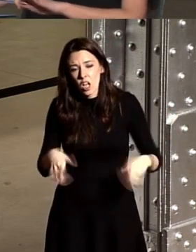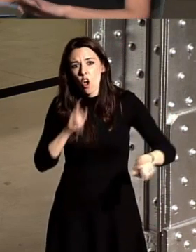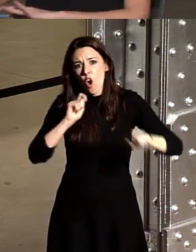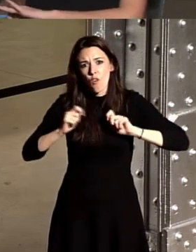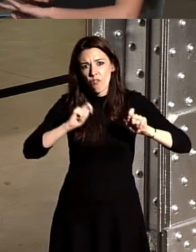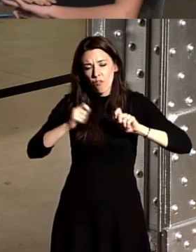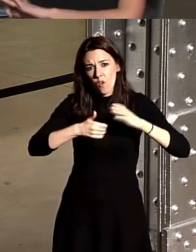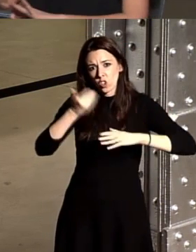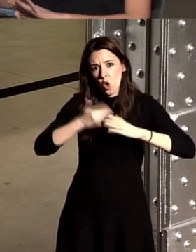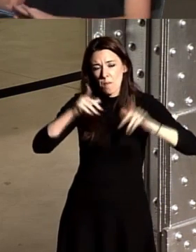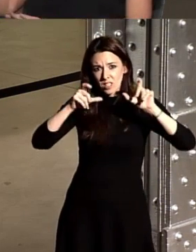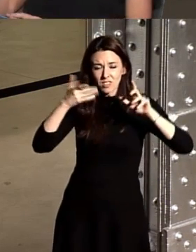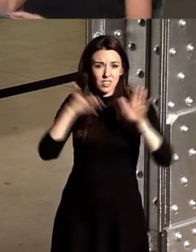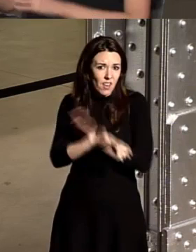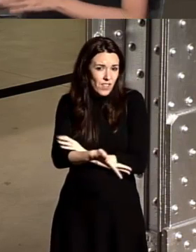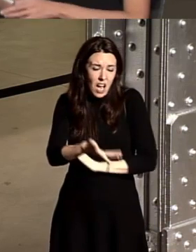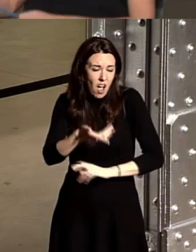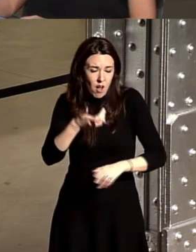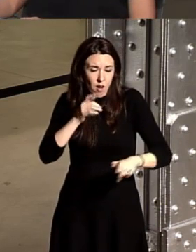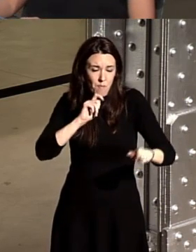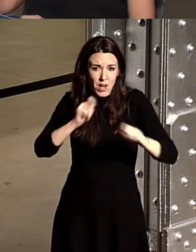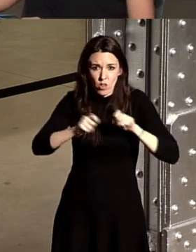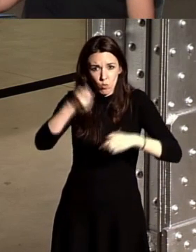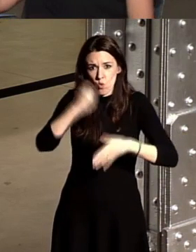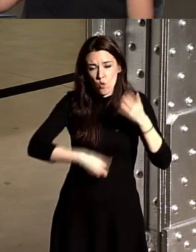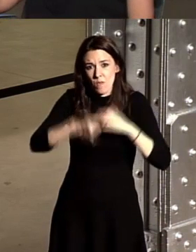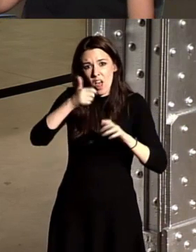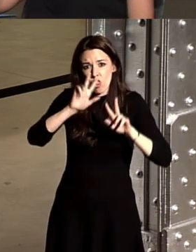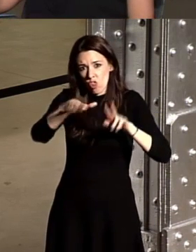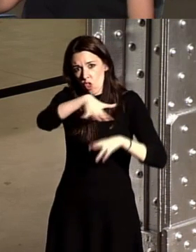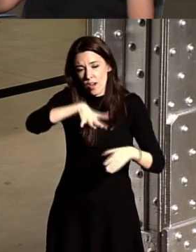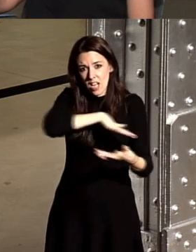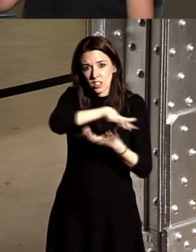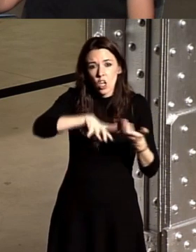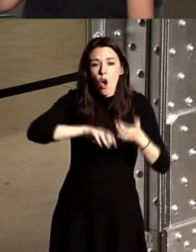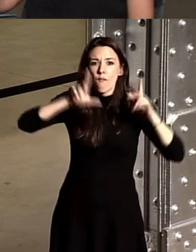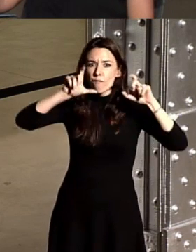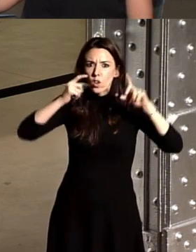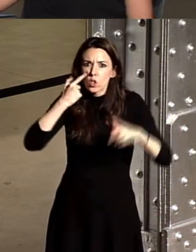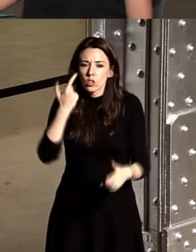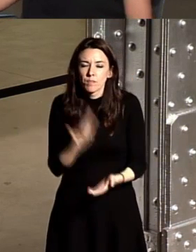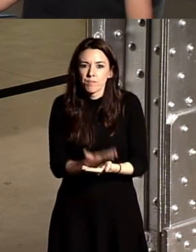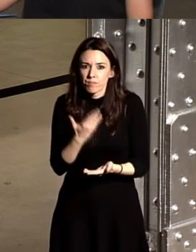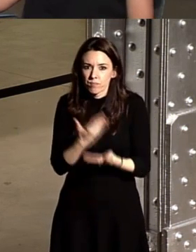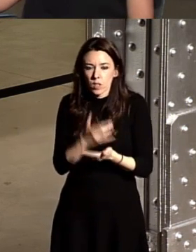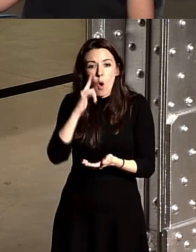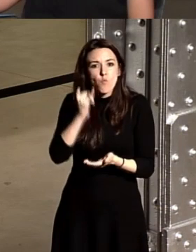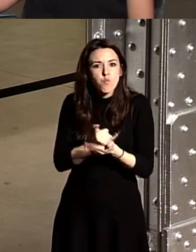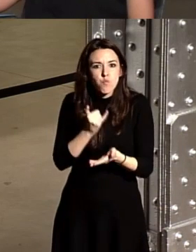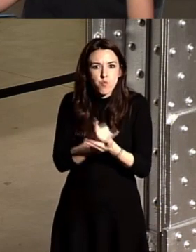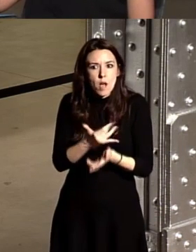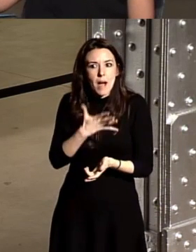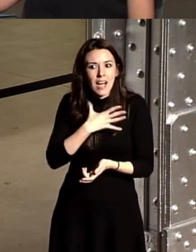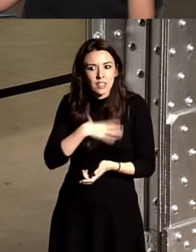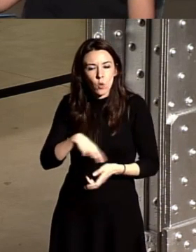fundamental y es el periodismo más puro desde mi punto de vista, ¿no? En lugares de conflictos. Hay tantas fotos que son pruebas o posibles pruebas de crímenes de guerra